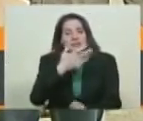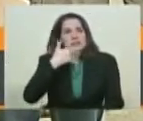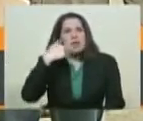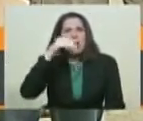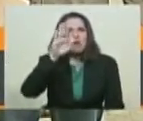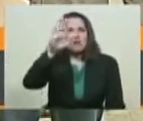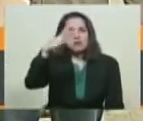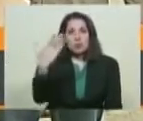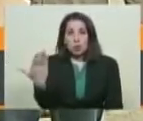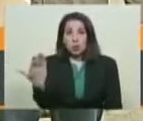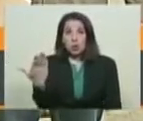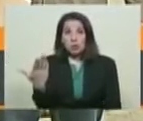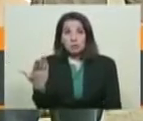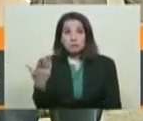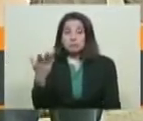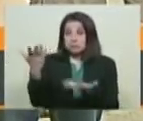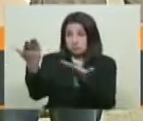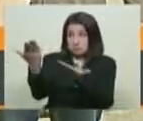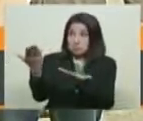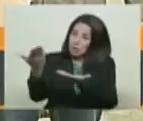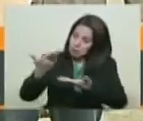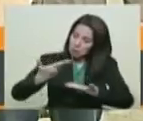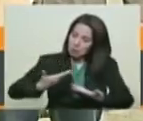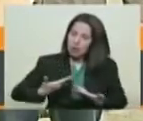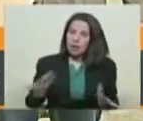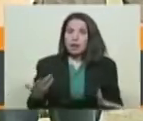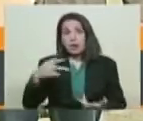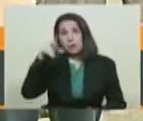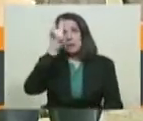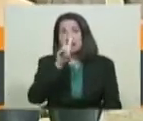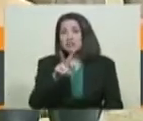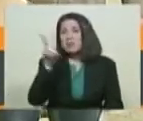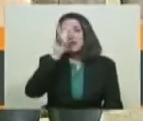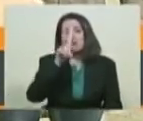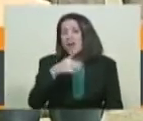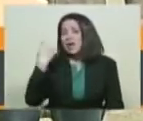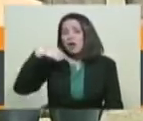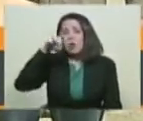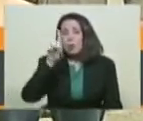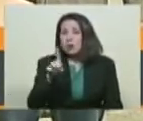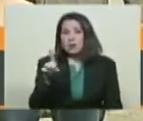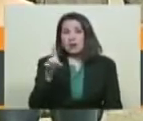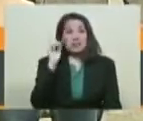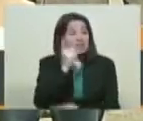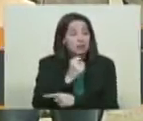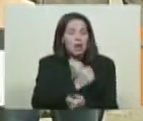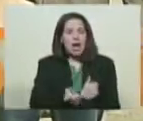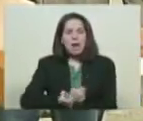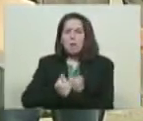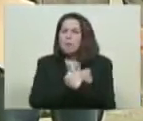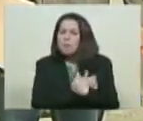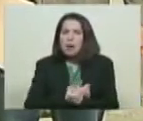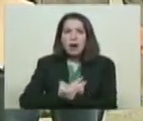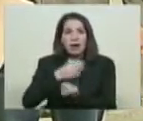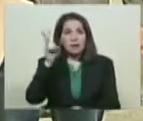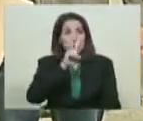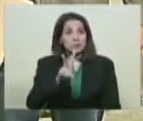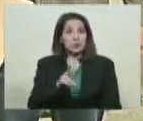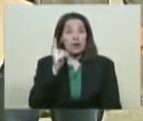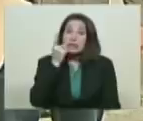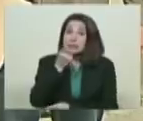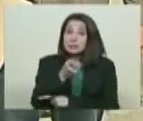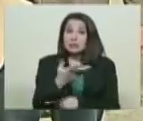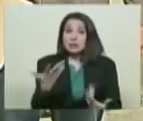tiene mis manos para que regrese a Venezuela. Venezuela es única, hay que amar a Venezuela. Y en momentos de